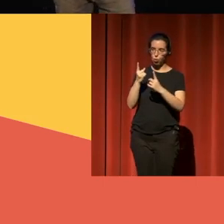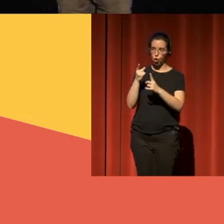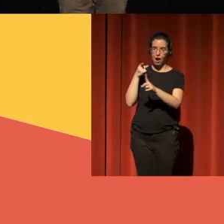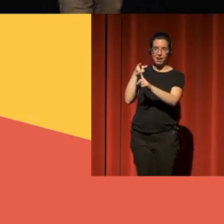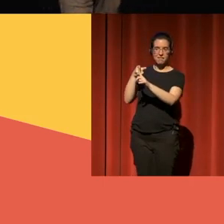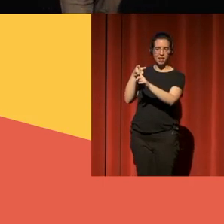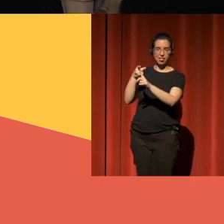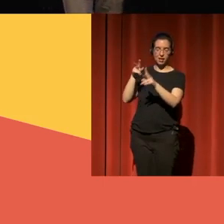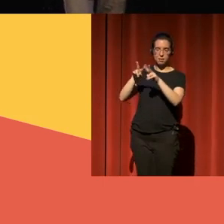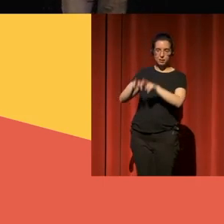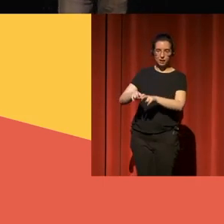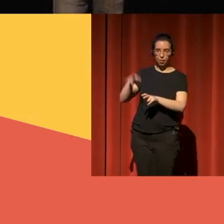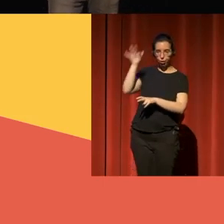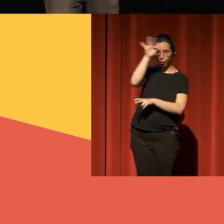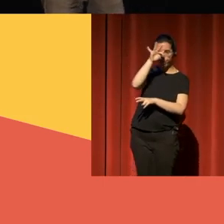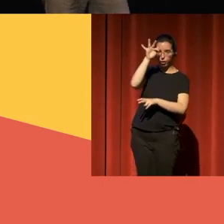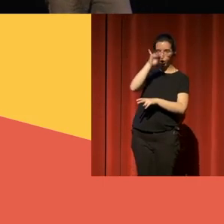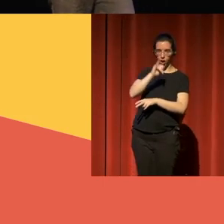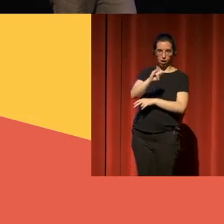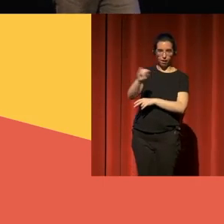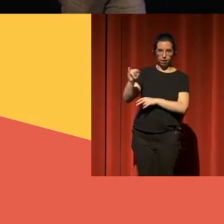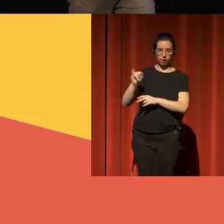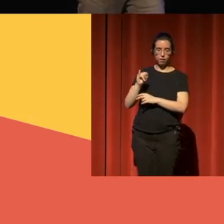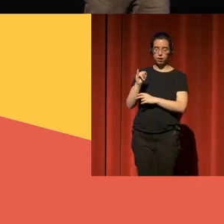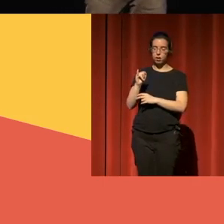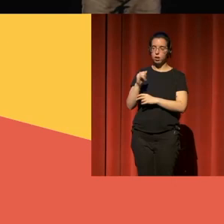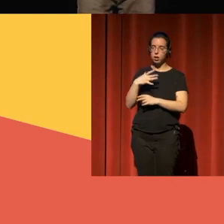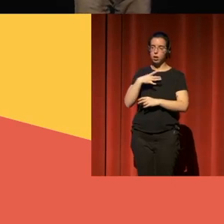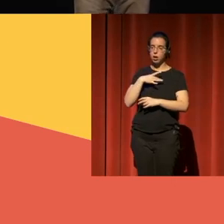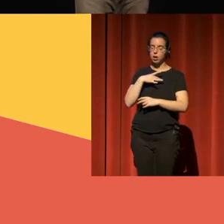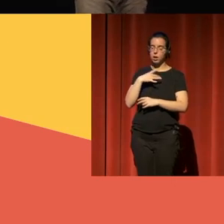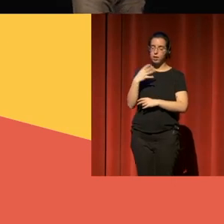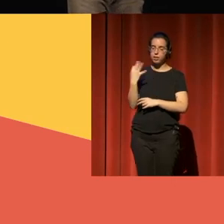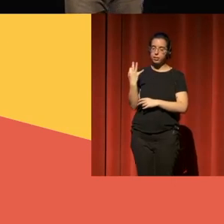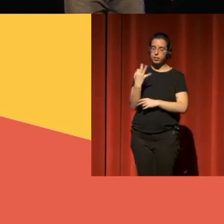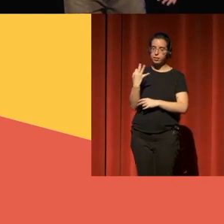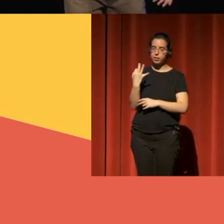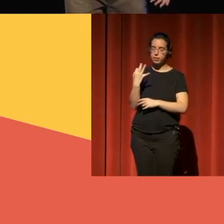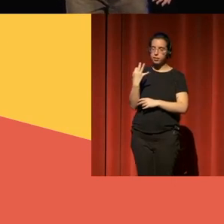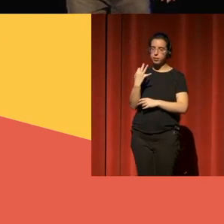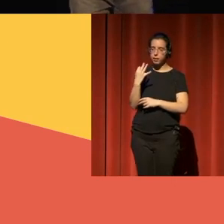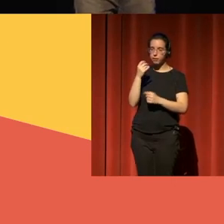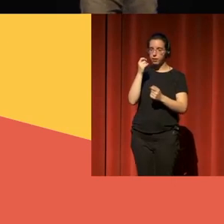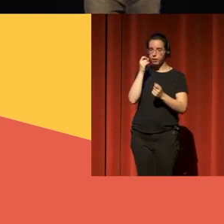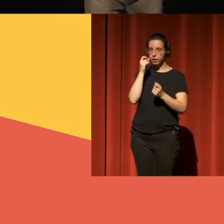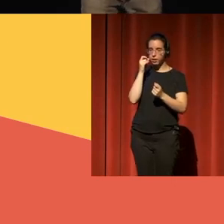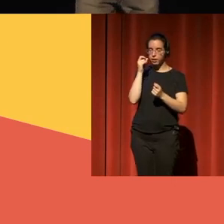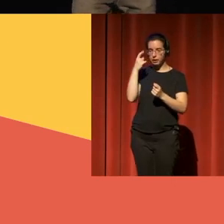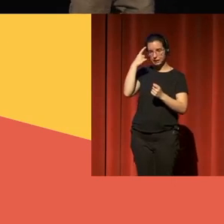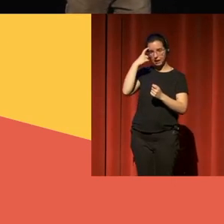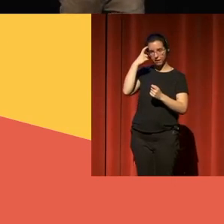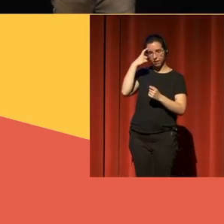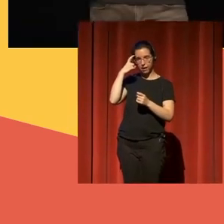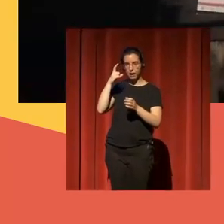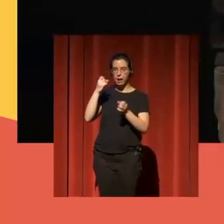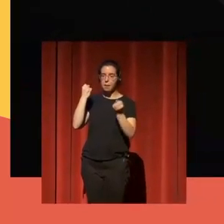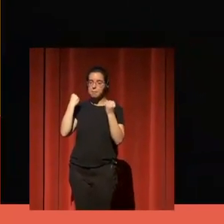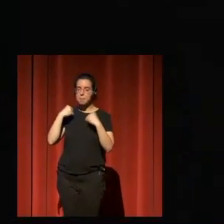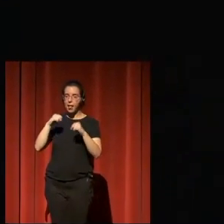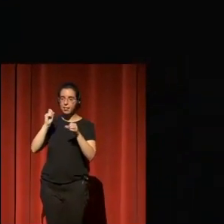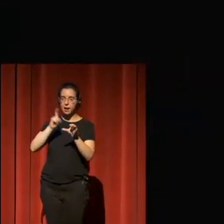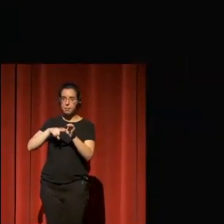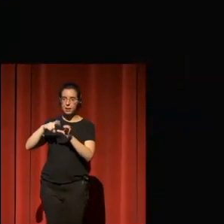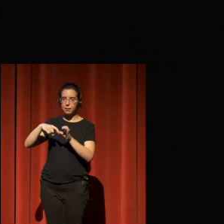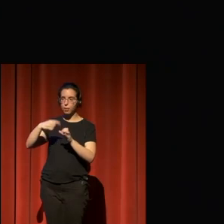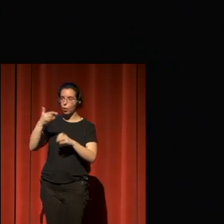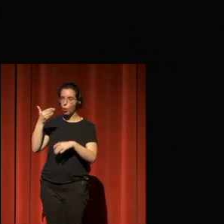existen em poder identificar Cuáles son las prácticas de participación eh más significativas